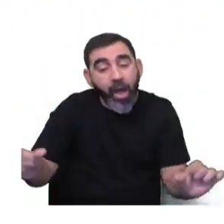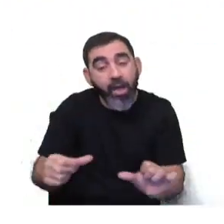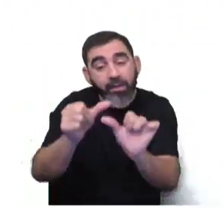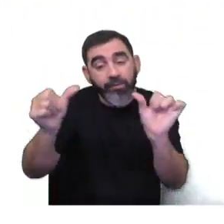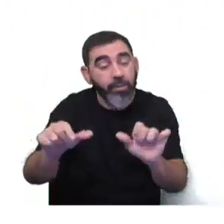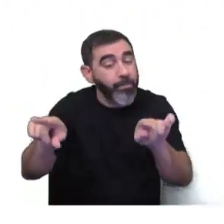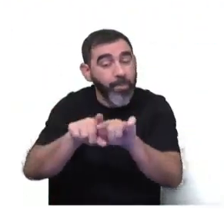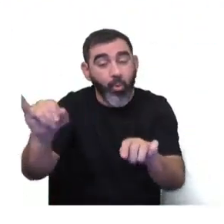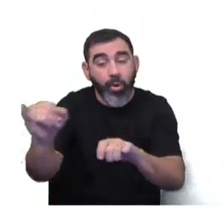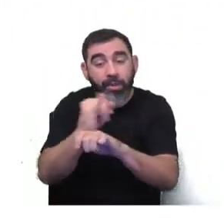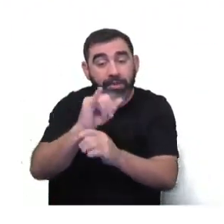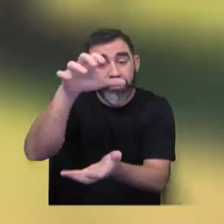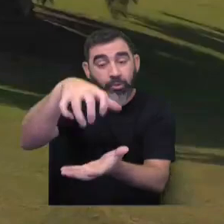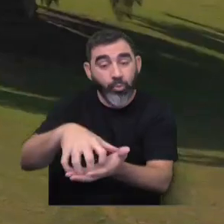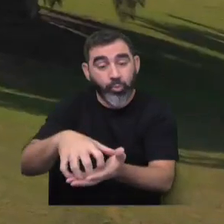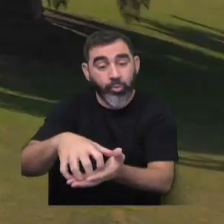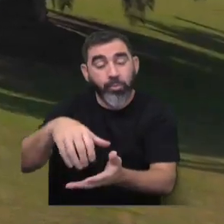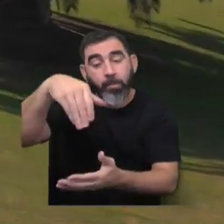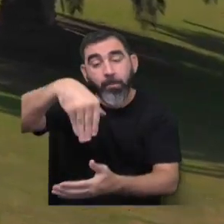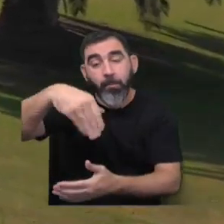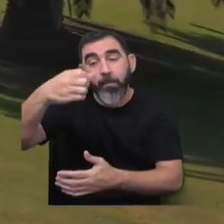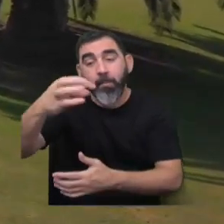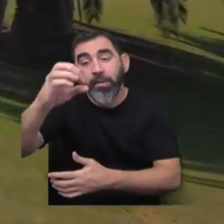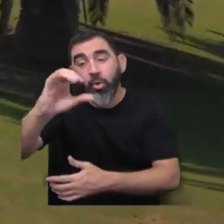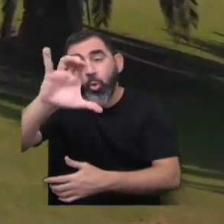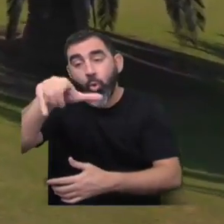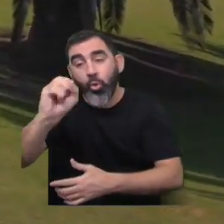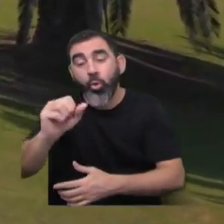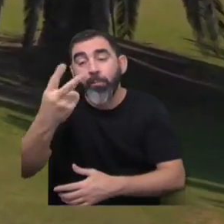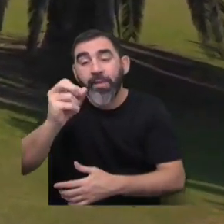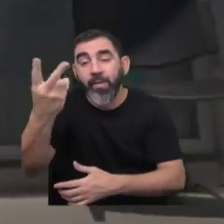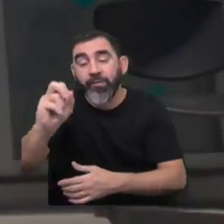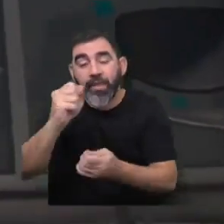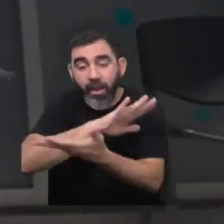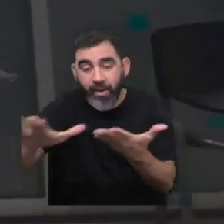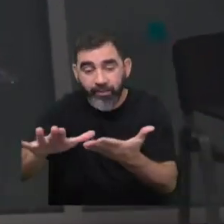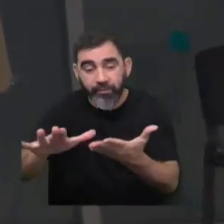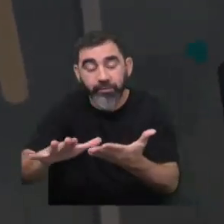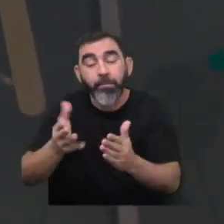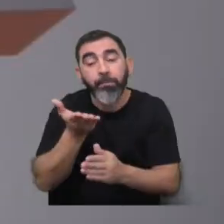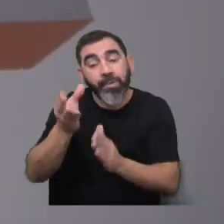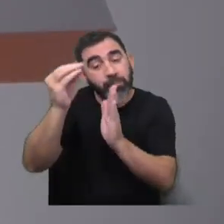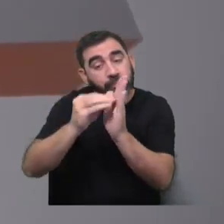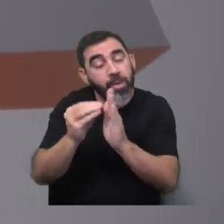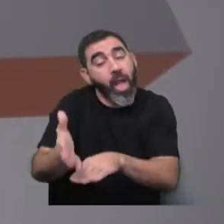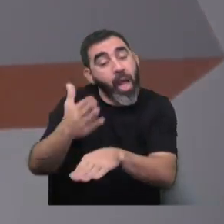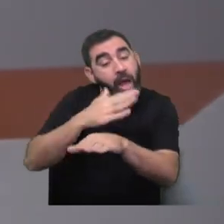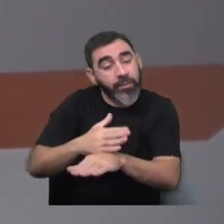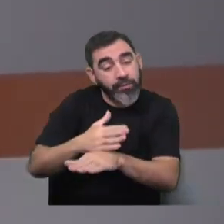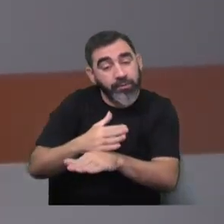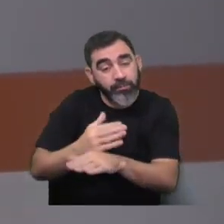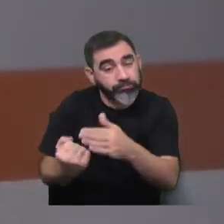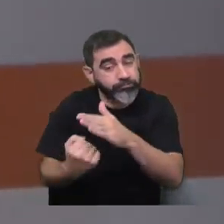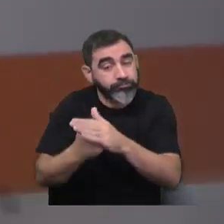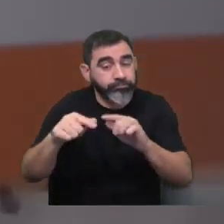en el mismo instituto, en Mataojo 2020, es gratuita y dirigida a todo público. Se solicita registro previo por la capacidad de la